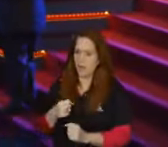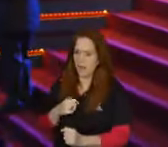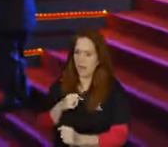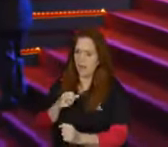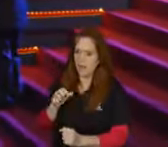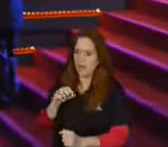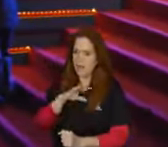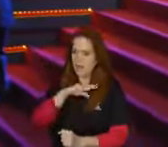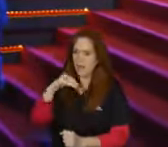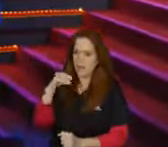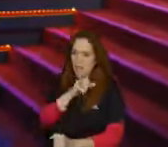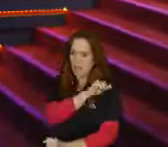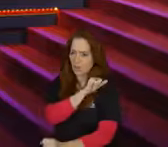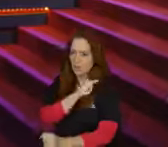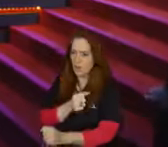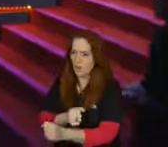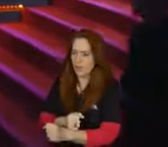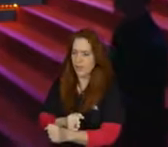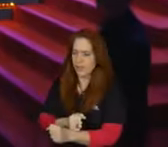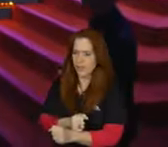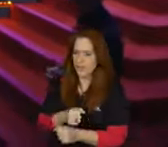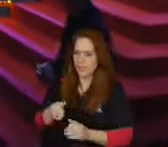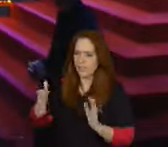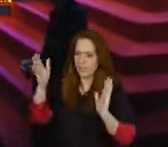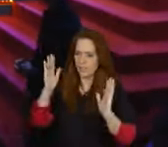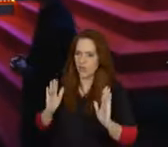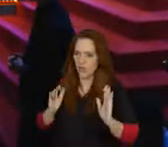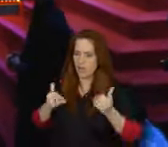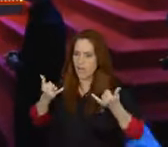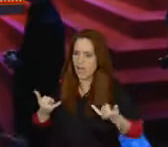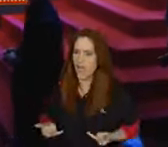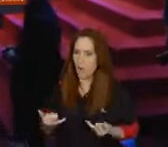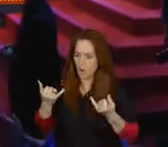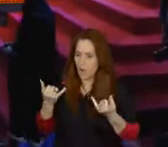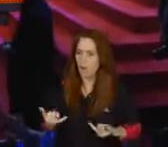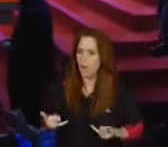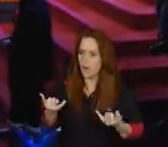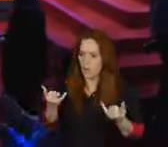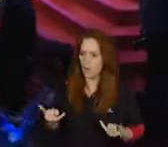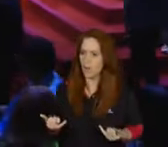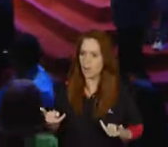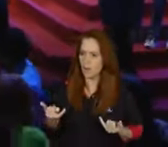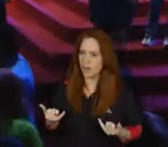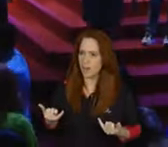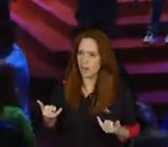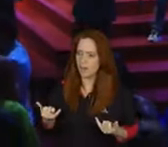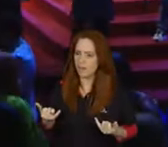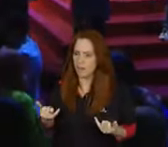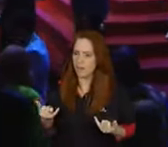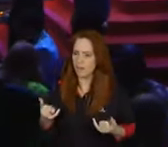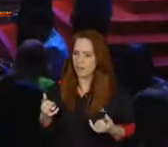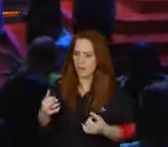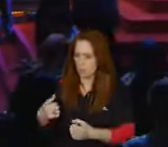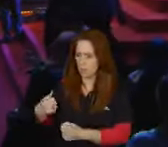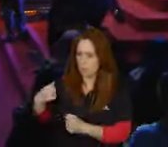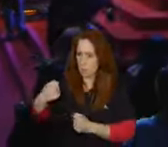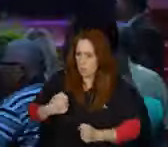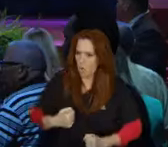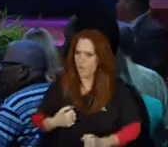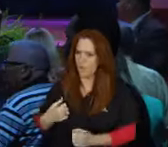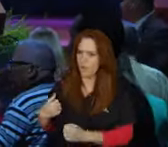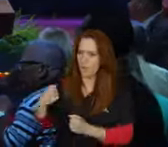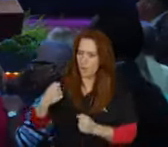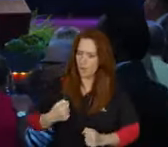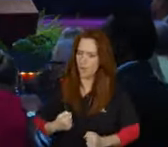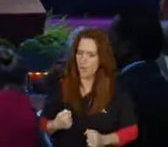cielos. Ahora, ahora, ahora, ahora, ahora, ahora, ahora, ahora, ahora, ahora, ahora, ahora. Oh, poder, poder, poder, poder, más, más, más, más,